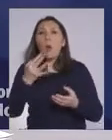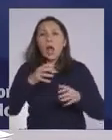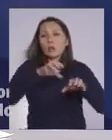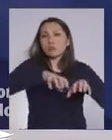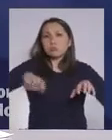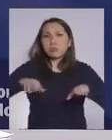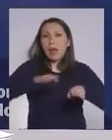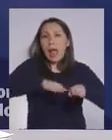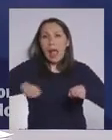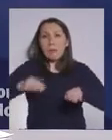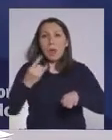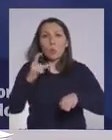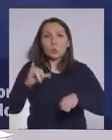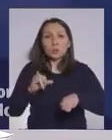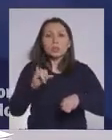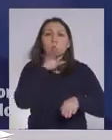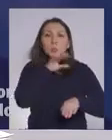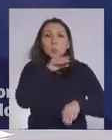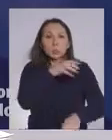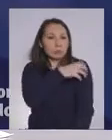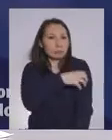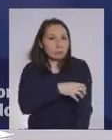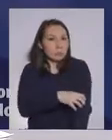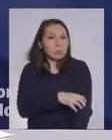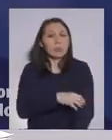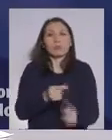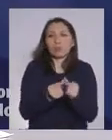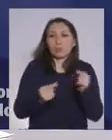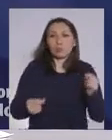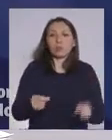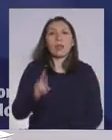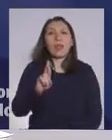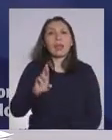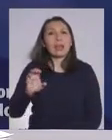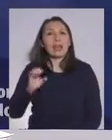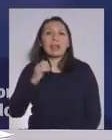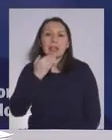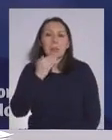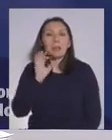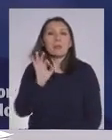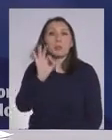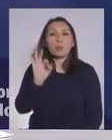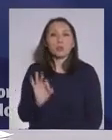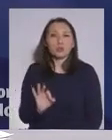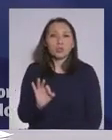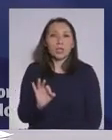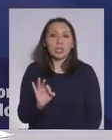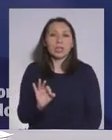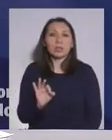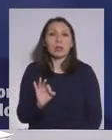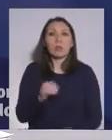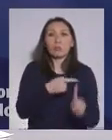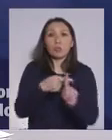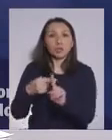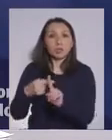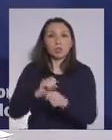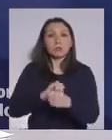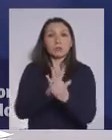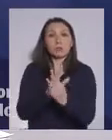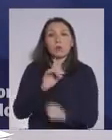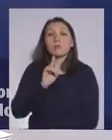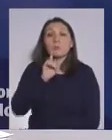nacional de las camas de uci el r los porcentajes de de positividad en la